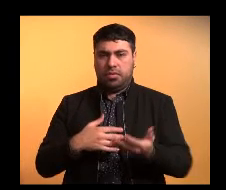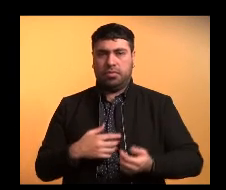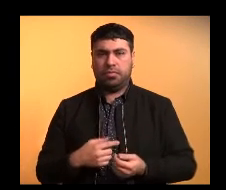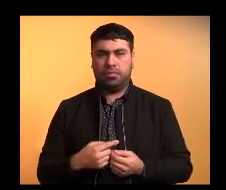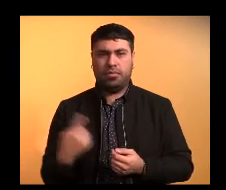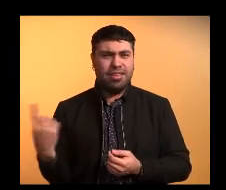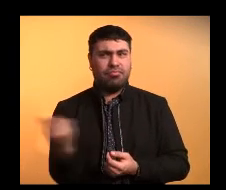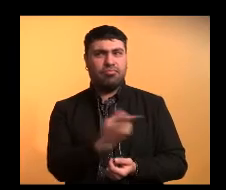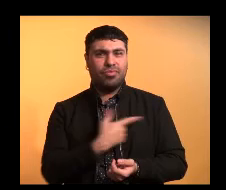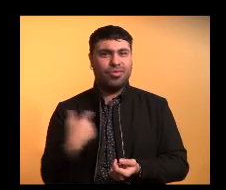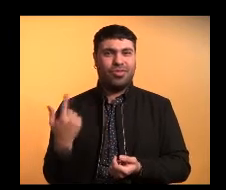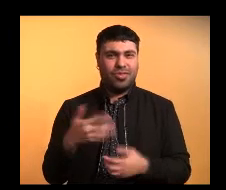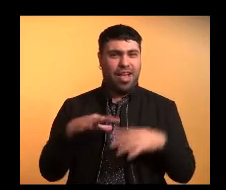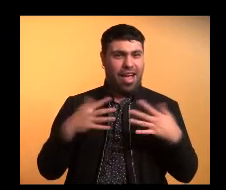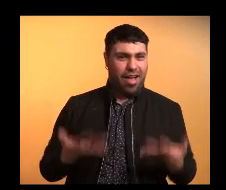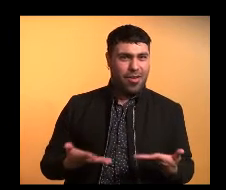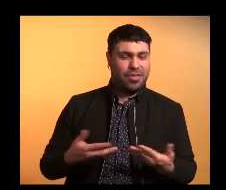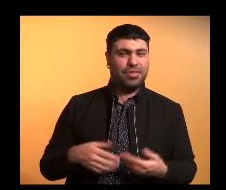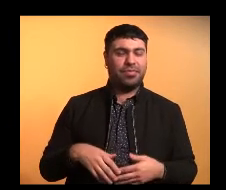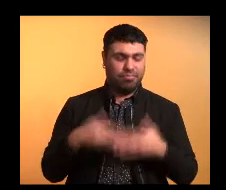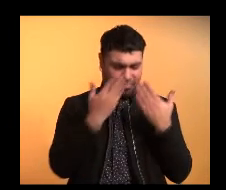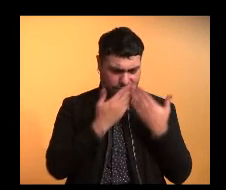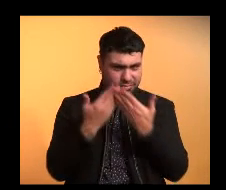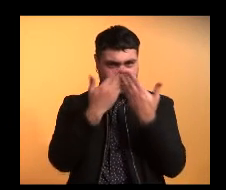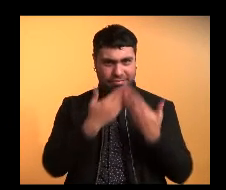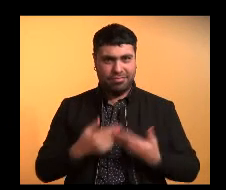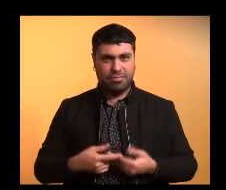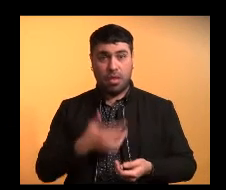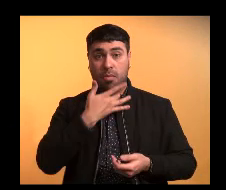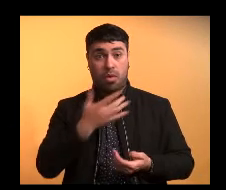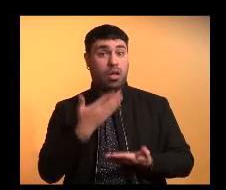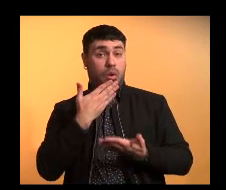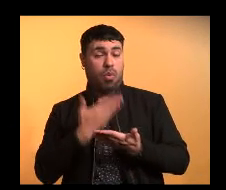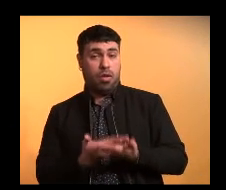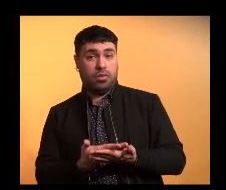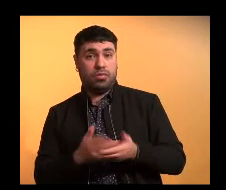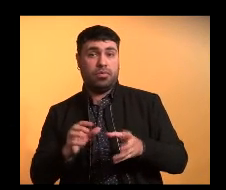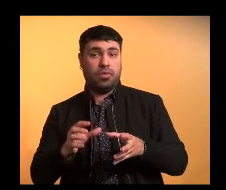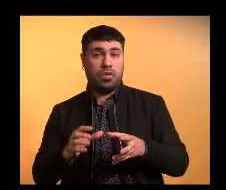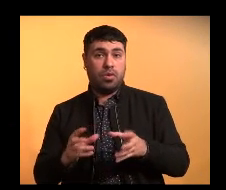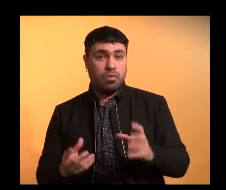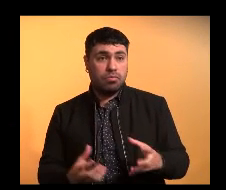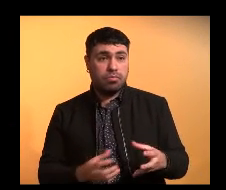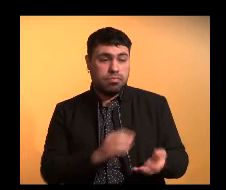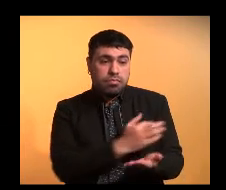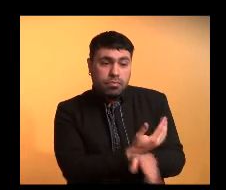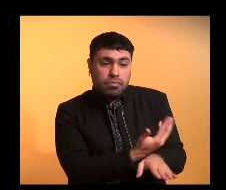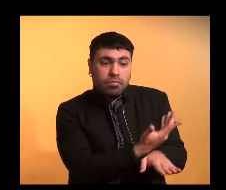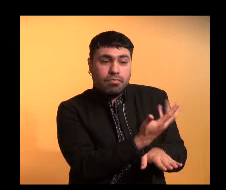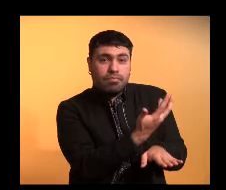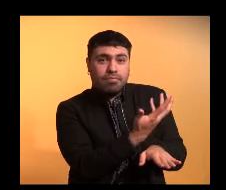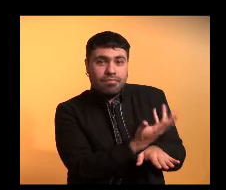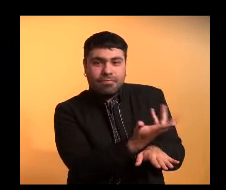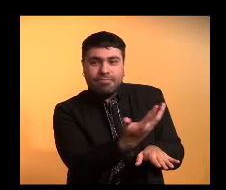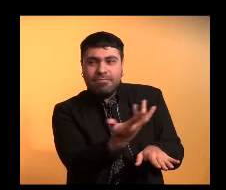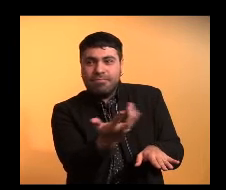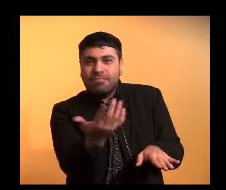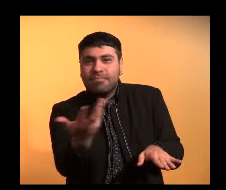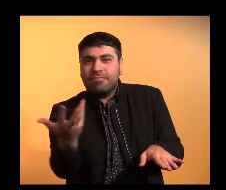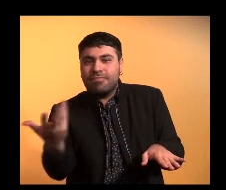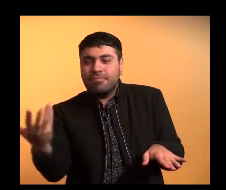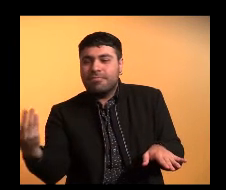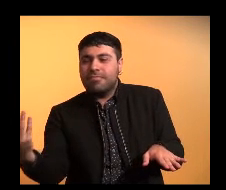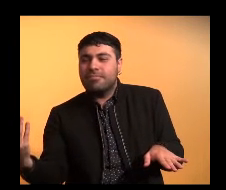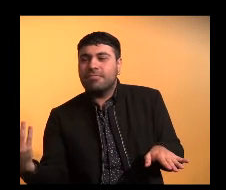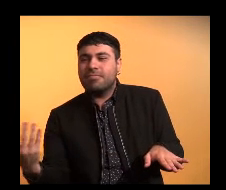algo que nosotros es lo que estamos estudiando ahora, porque cuando el alga se desprende, el alga va a ser arrastrada por las corrientes y va a poder